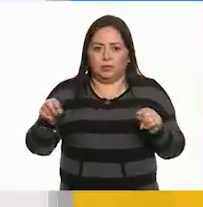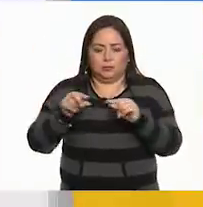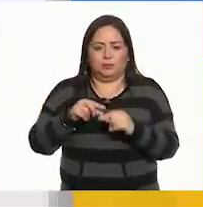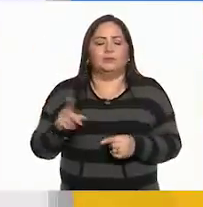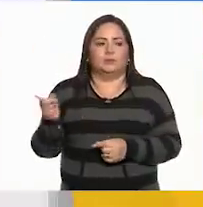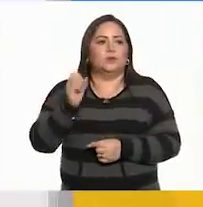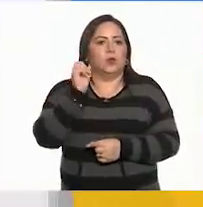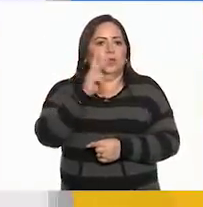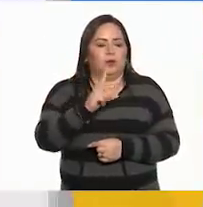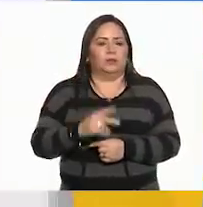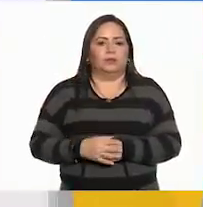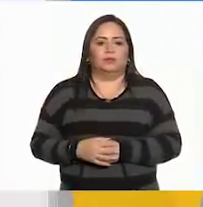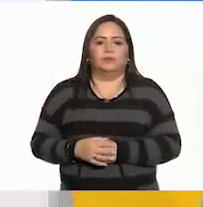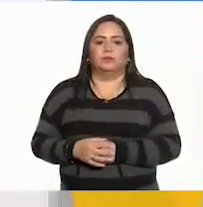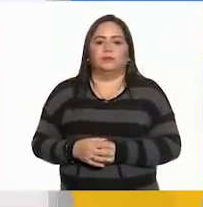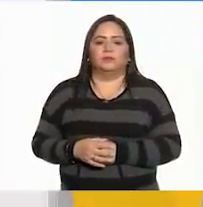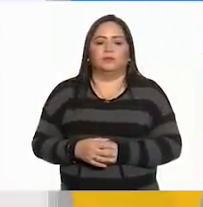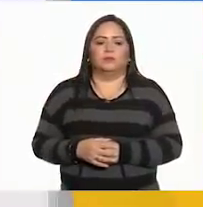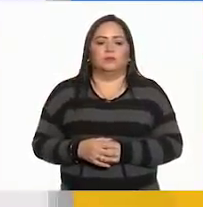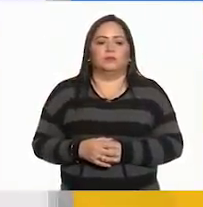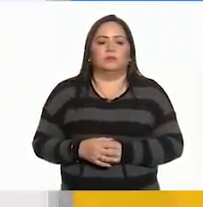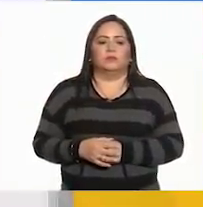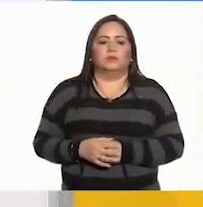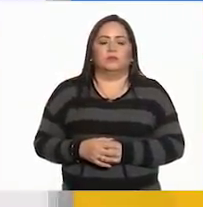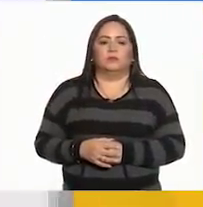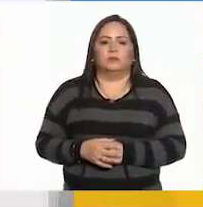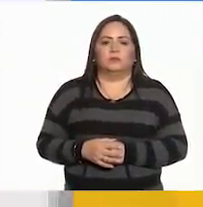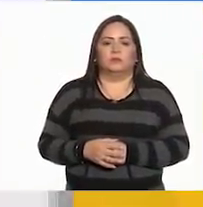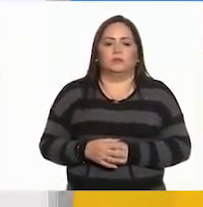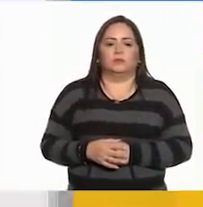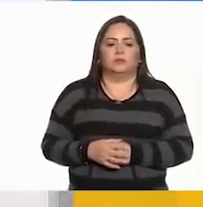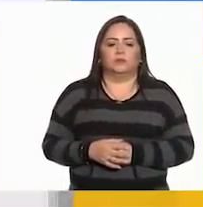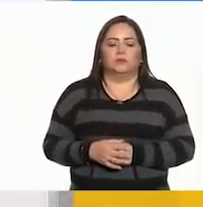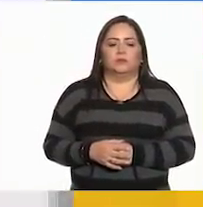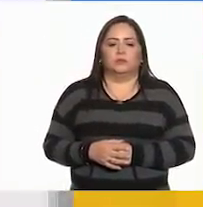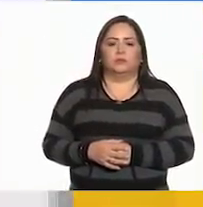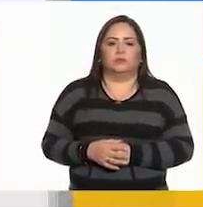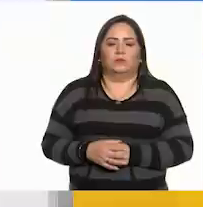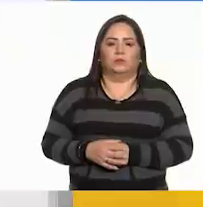Sí. Y los vamos a escribir. 8 cuadros.